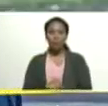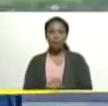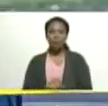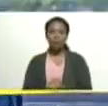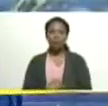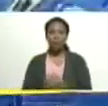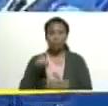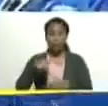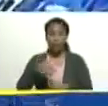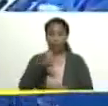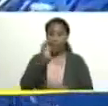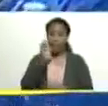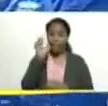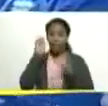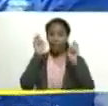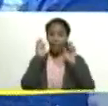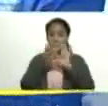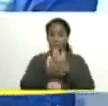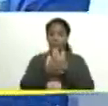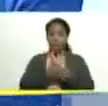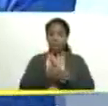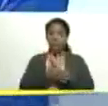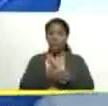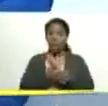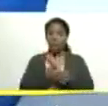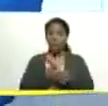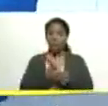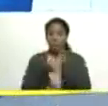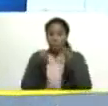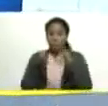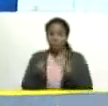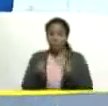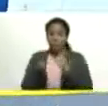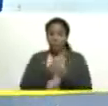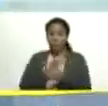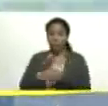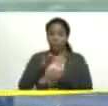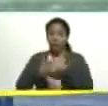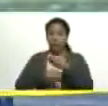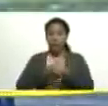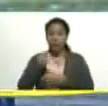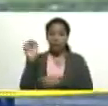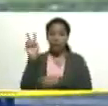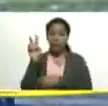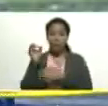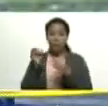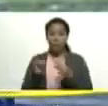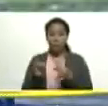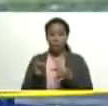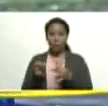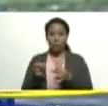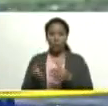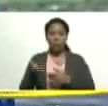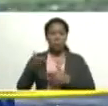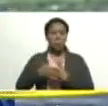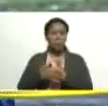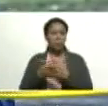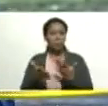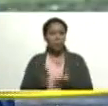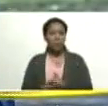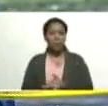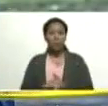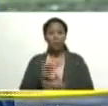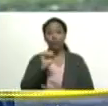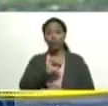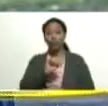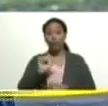café, el café de calidad vaya al hogar venezolano, Marco. Qué importante es eso. Así es,